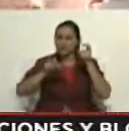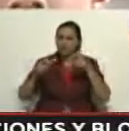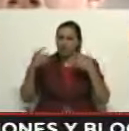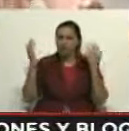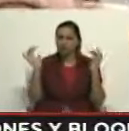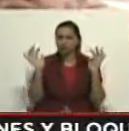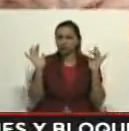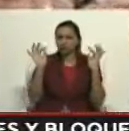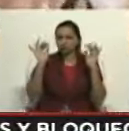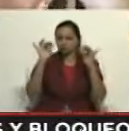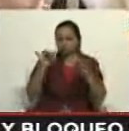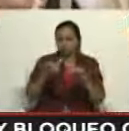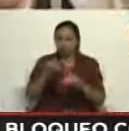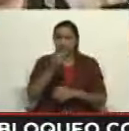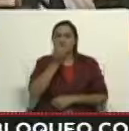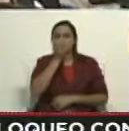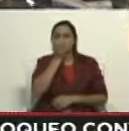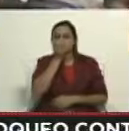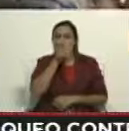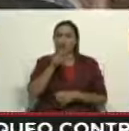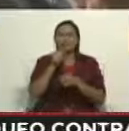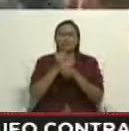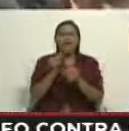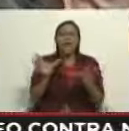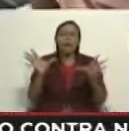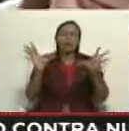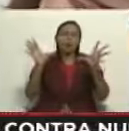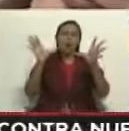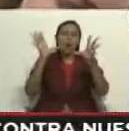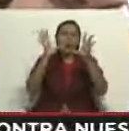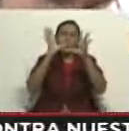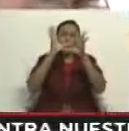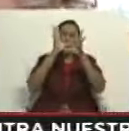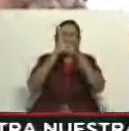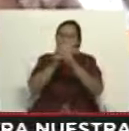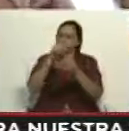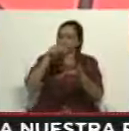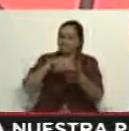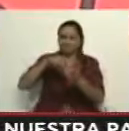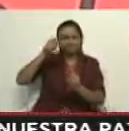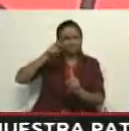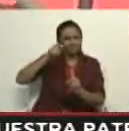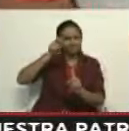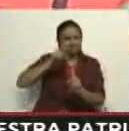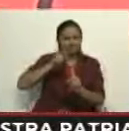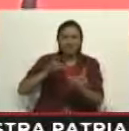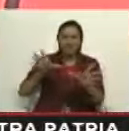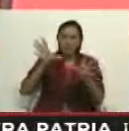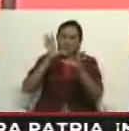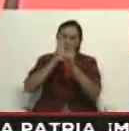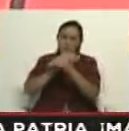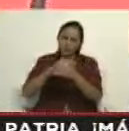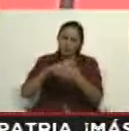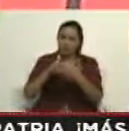palacio allá a hacer una vigilia, a proteger el Palacio de Miraflores. En